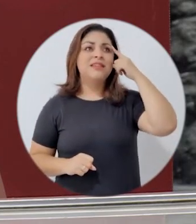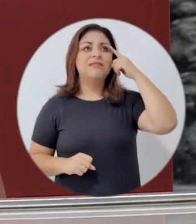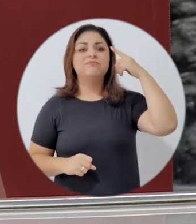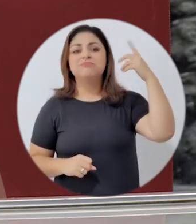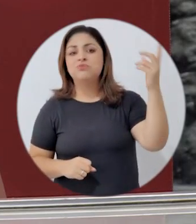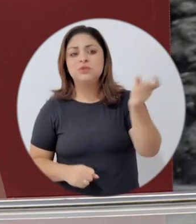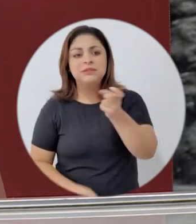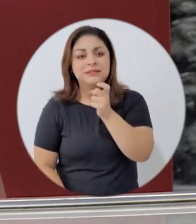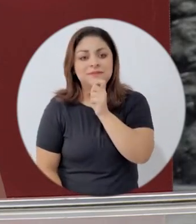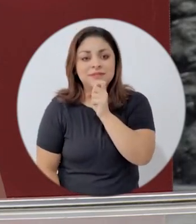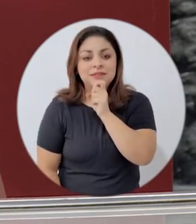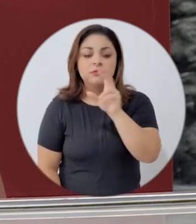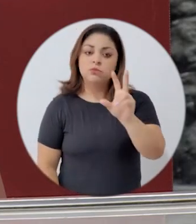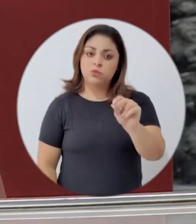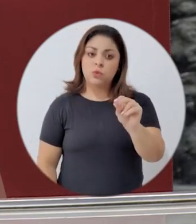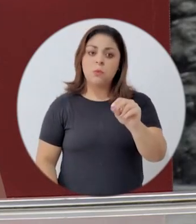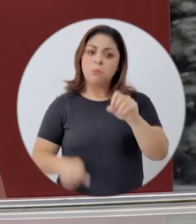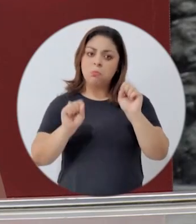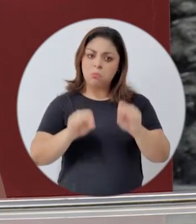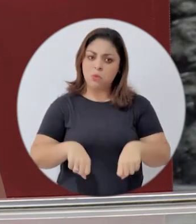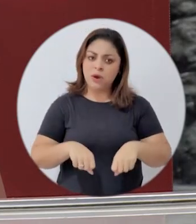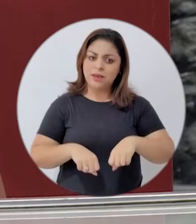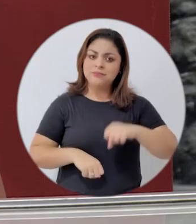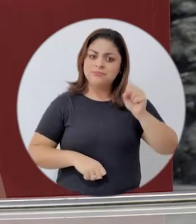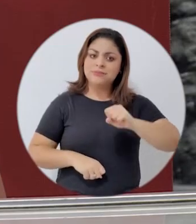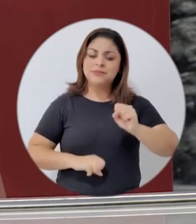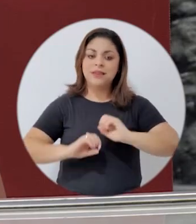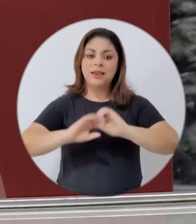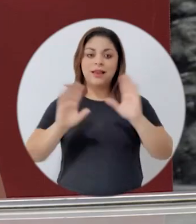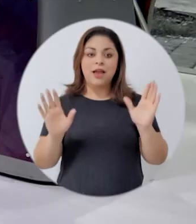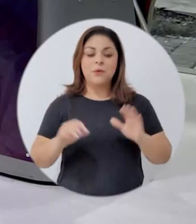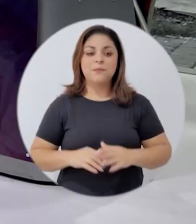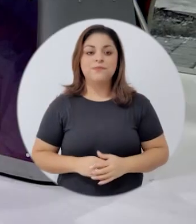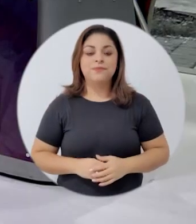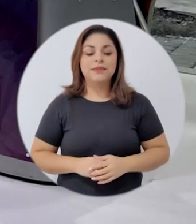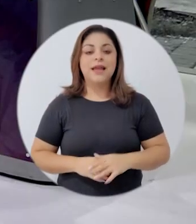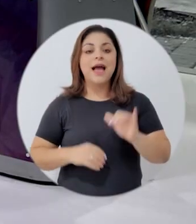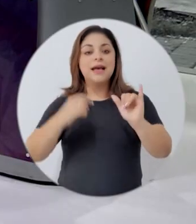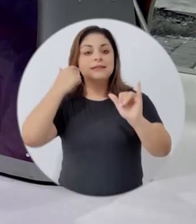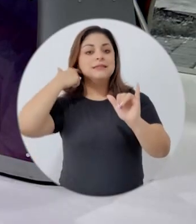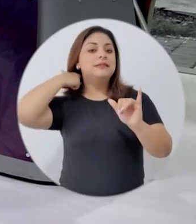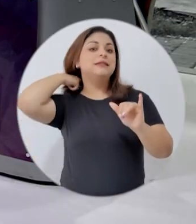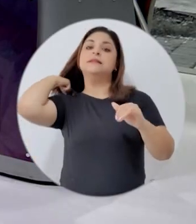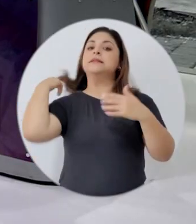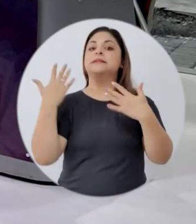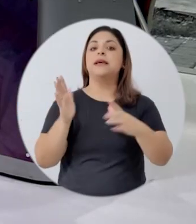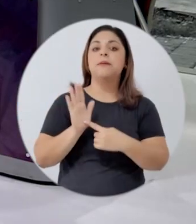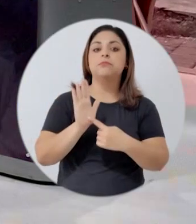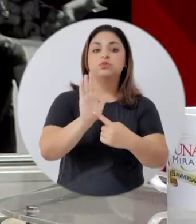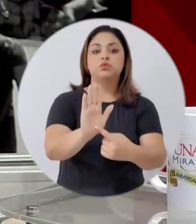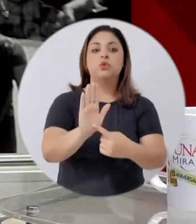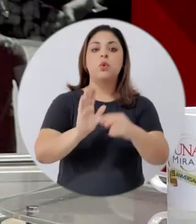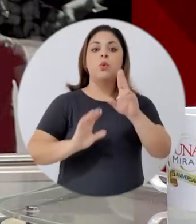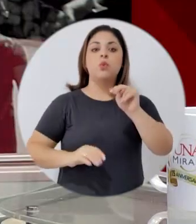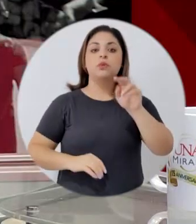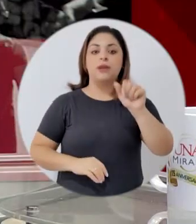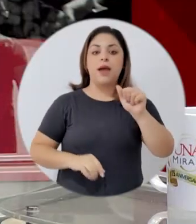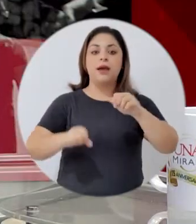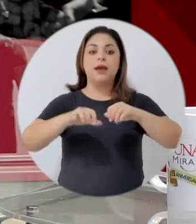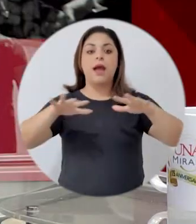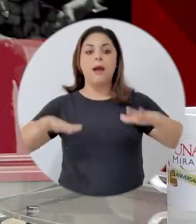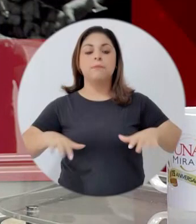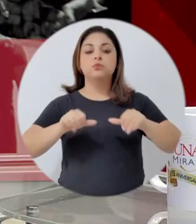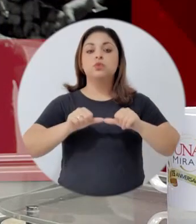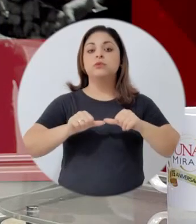pero es accesible, es factible técnicamente. Sí, sí es posible hacerlo y así lo ha demostrado una campus sostenible